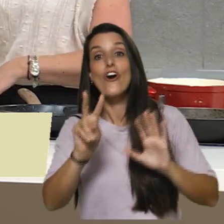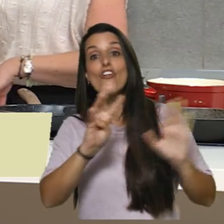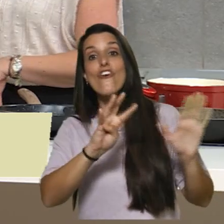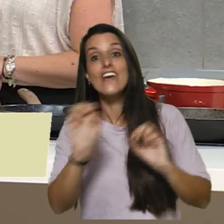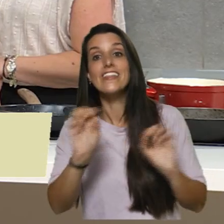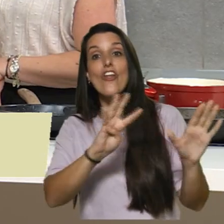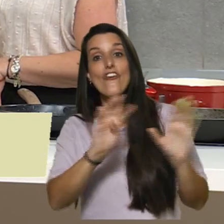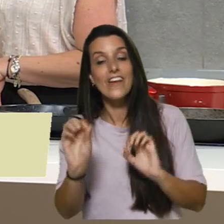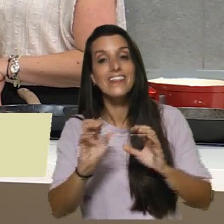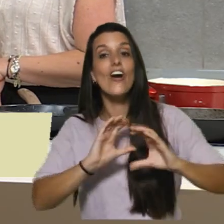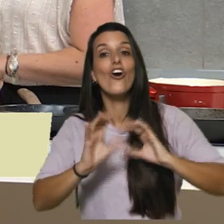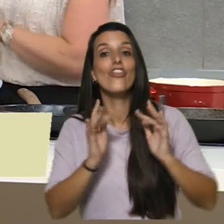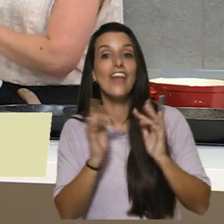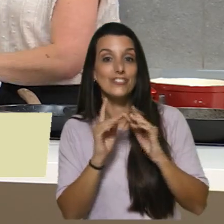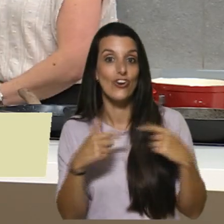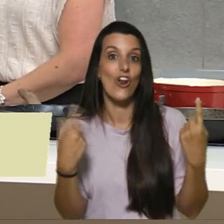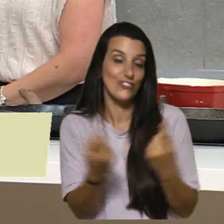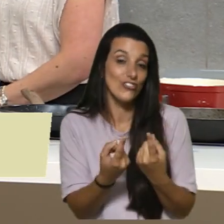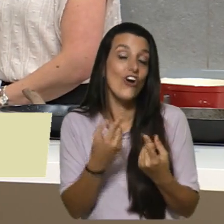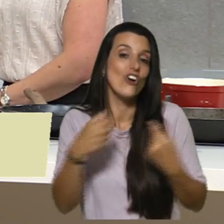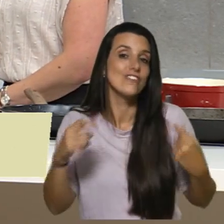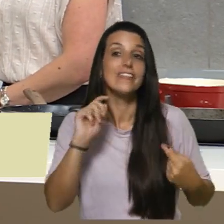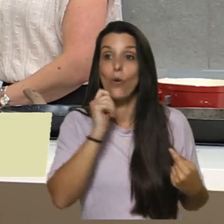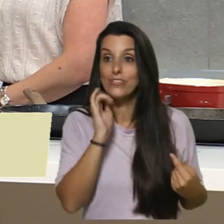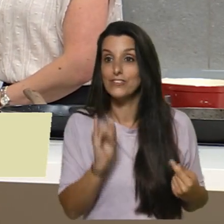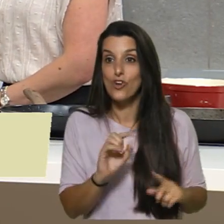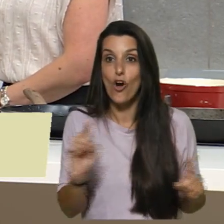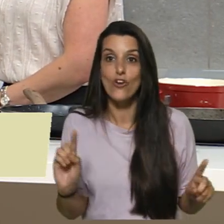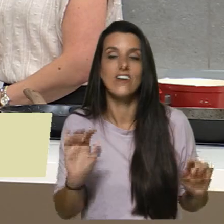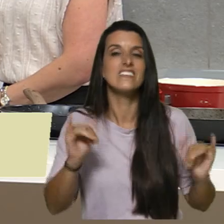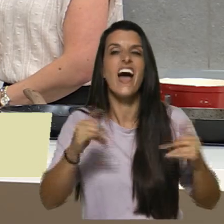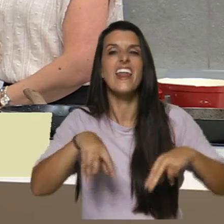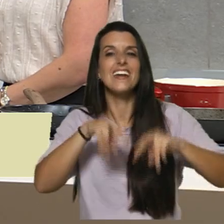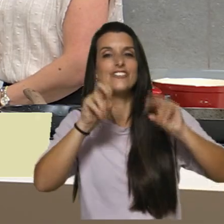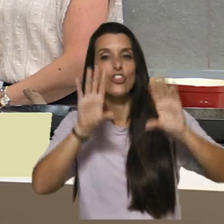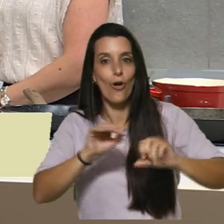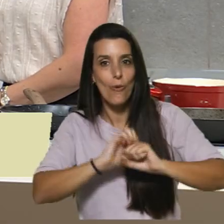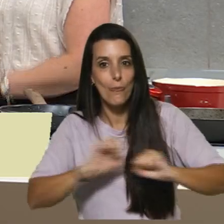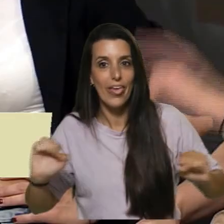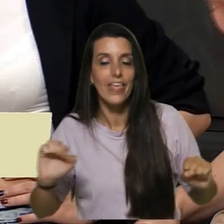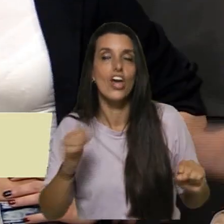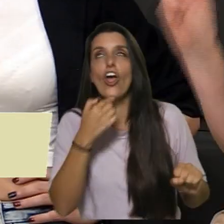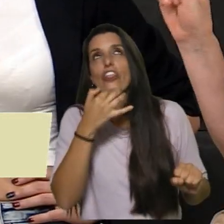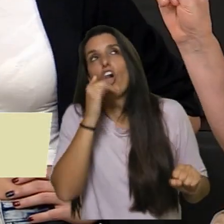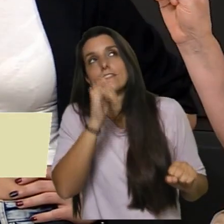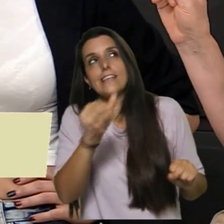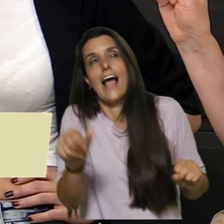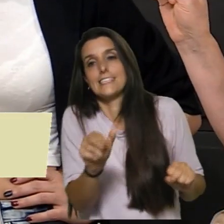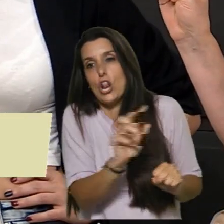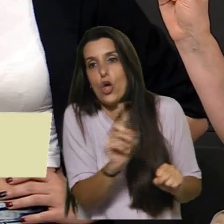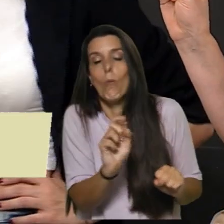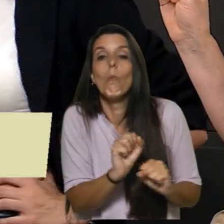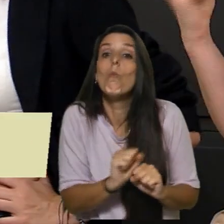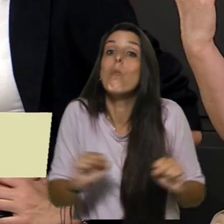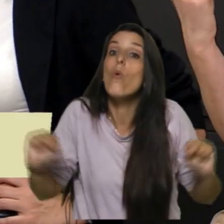092-90-90-90. Vía de comunicación. ¿Qué cosas de estas que acabamos no, de hablar no, podés hacer? No digo que las haga, porque si tenés tiempo podés, lavar,